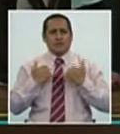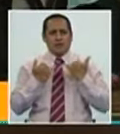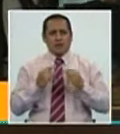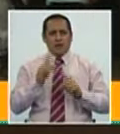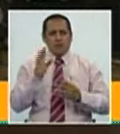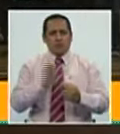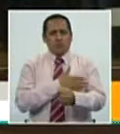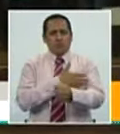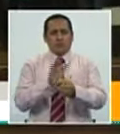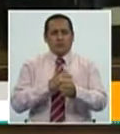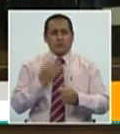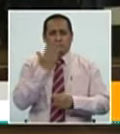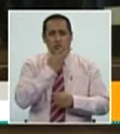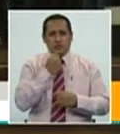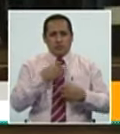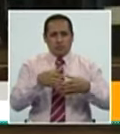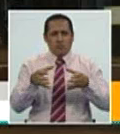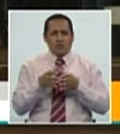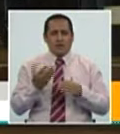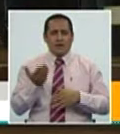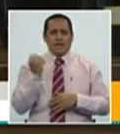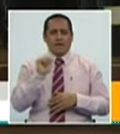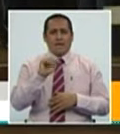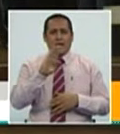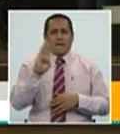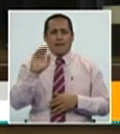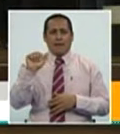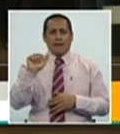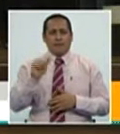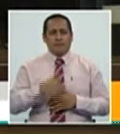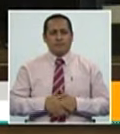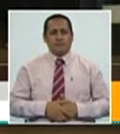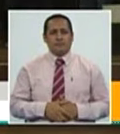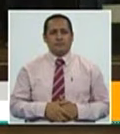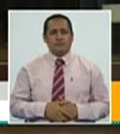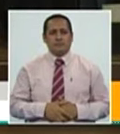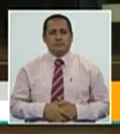la música fabulosa del grupo mítico ABBA.